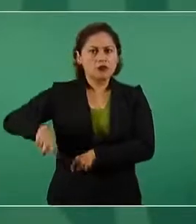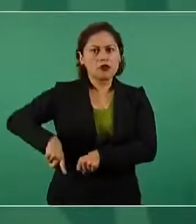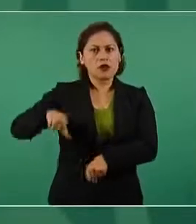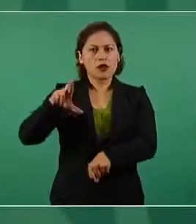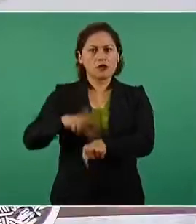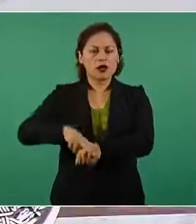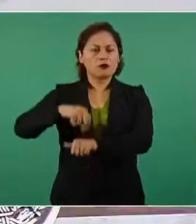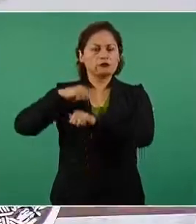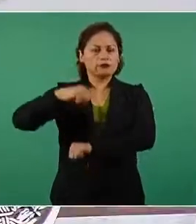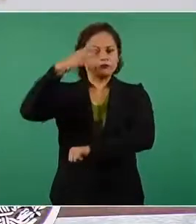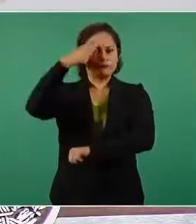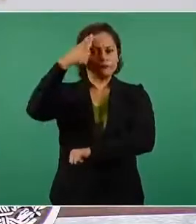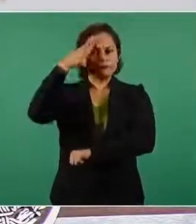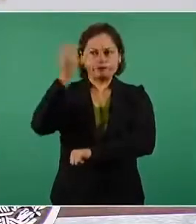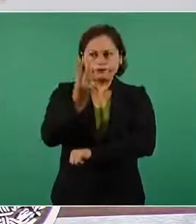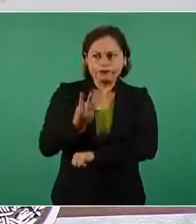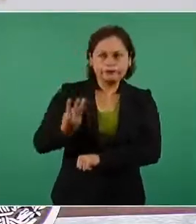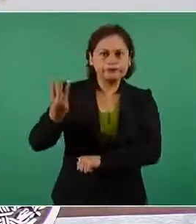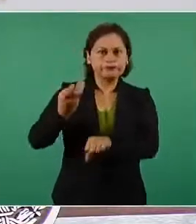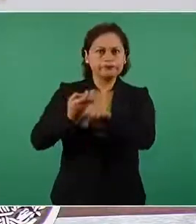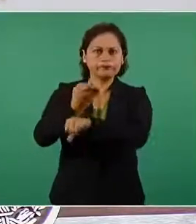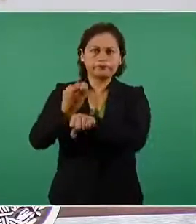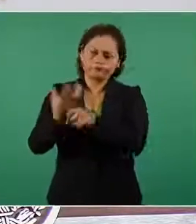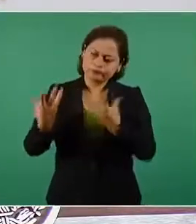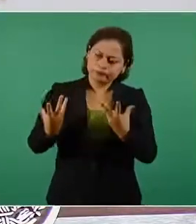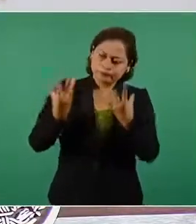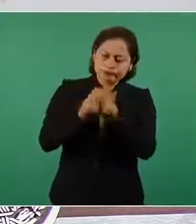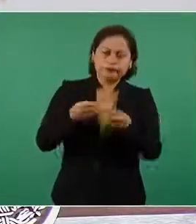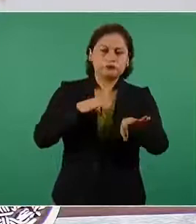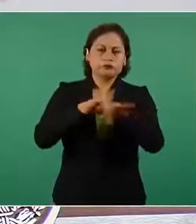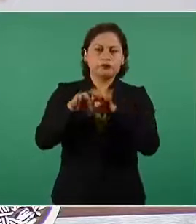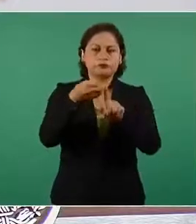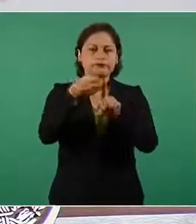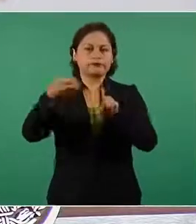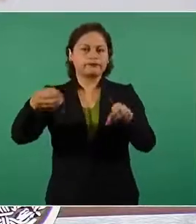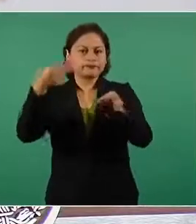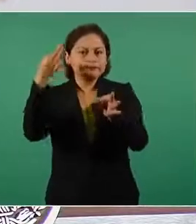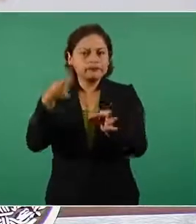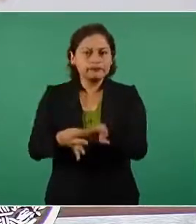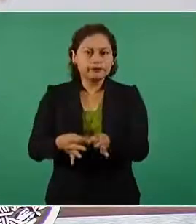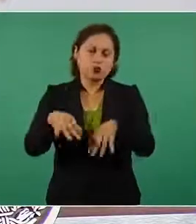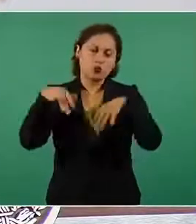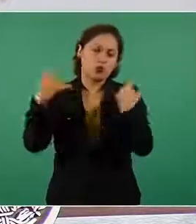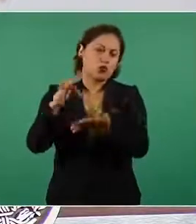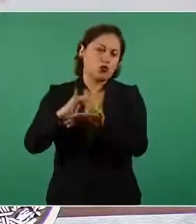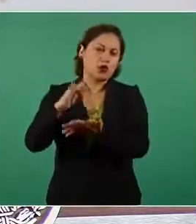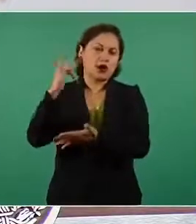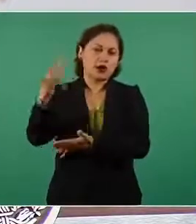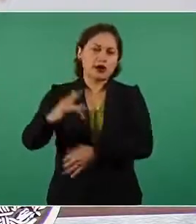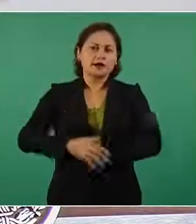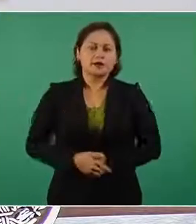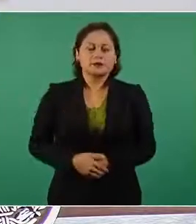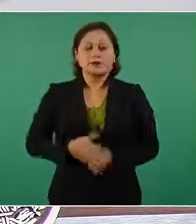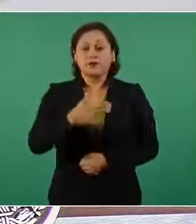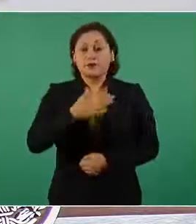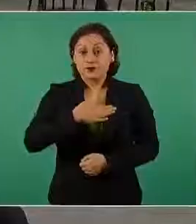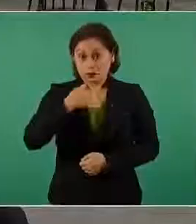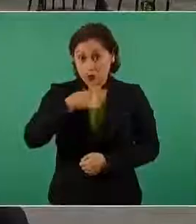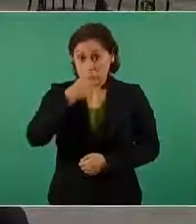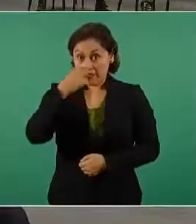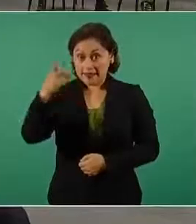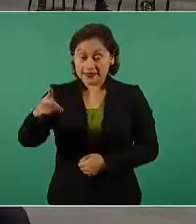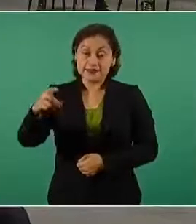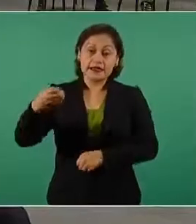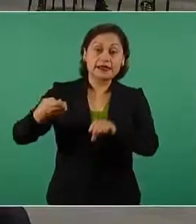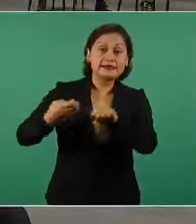por ayudarnos a trabajar de una manera muy coordinada. Voy a mencionar a ustedes en el estado de